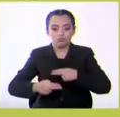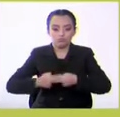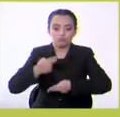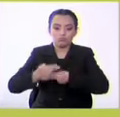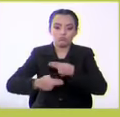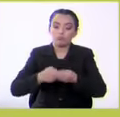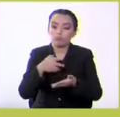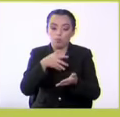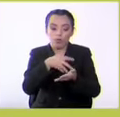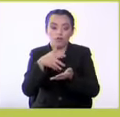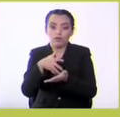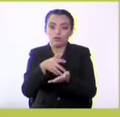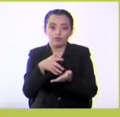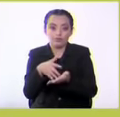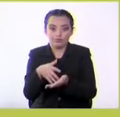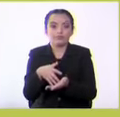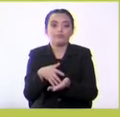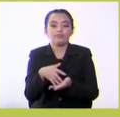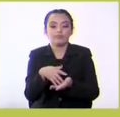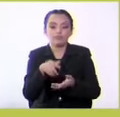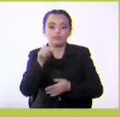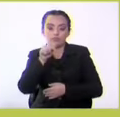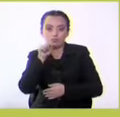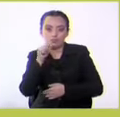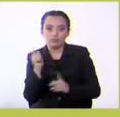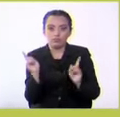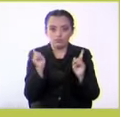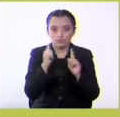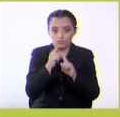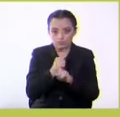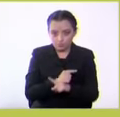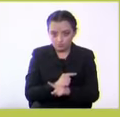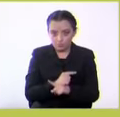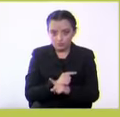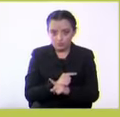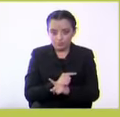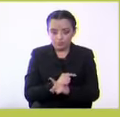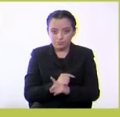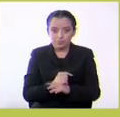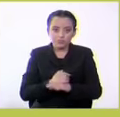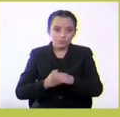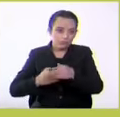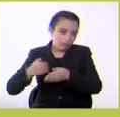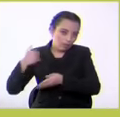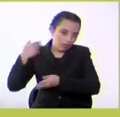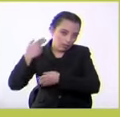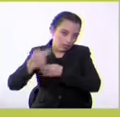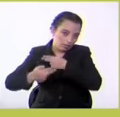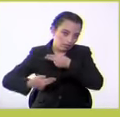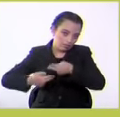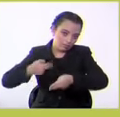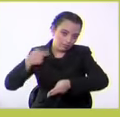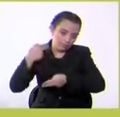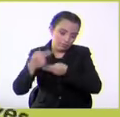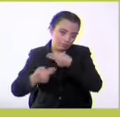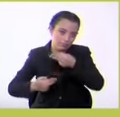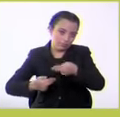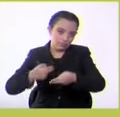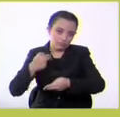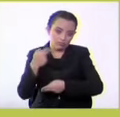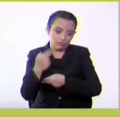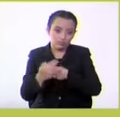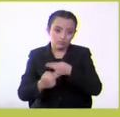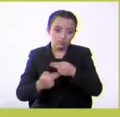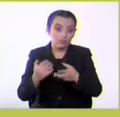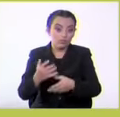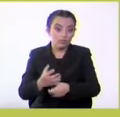Aquellos cambios en las proporciones de las frecuencias alélicas a través de las generaciones son, por definición,